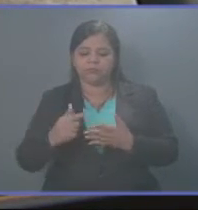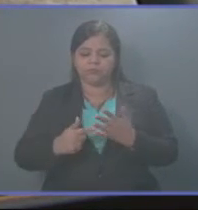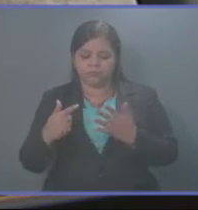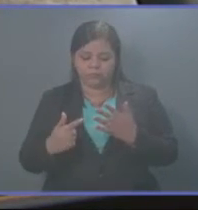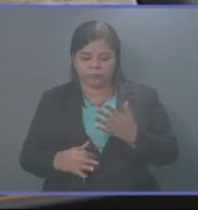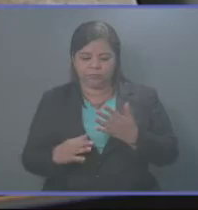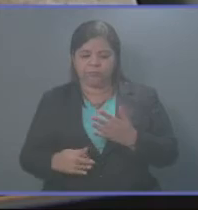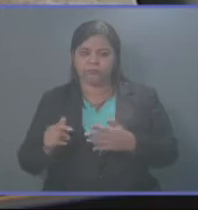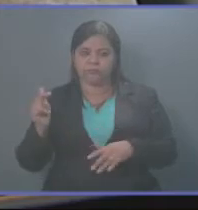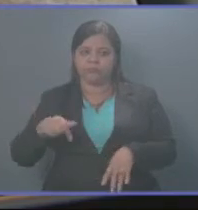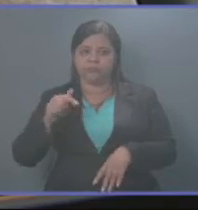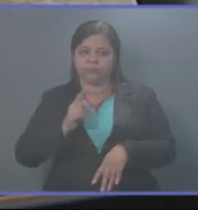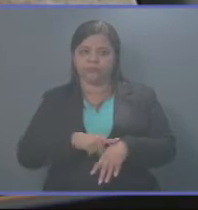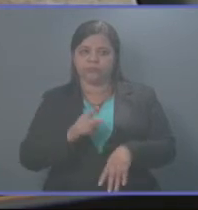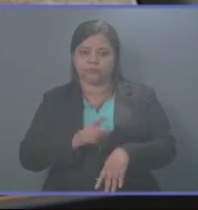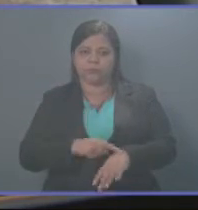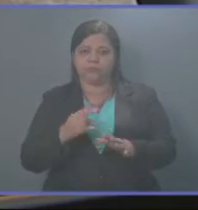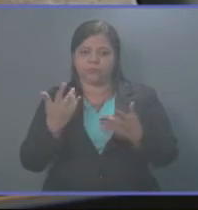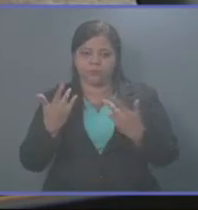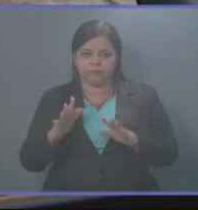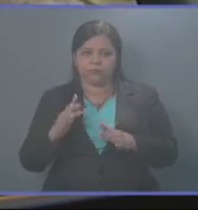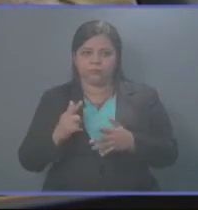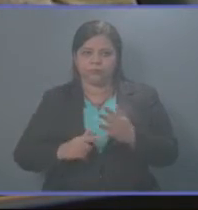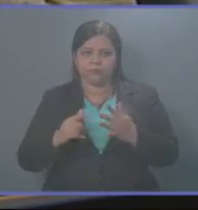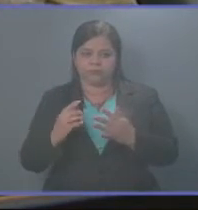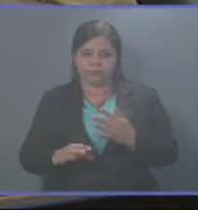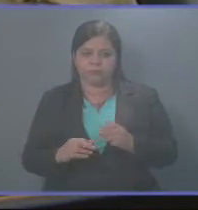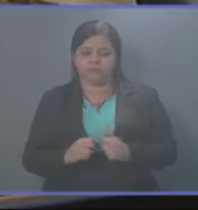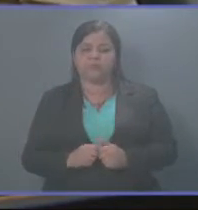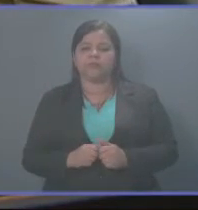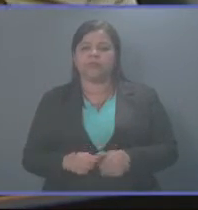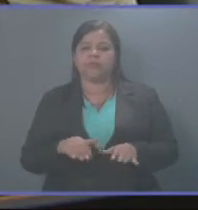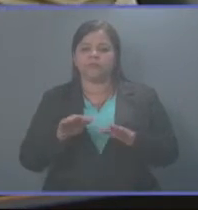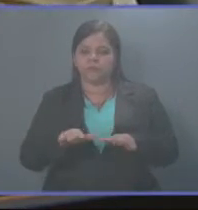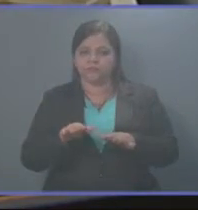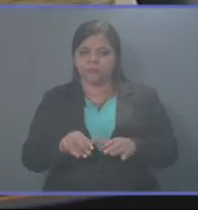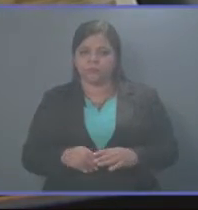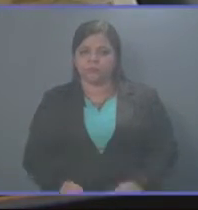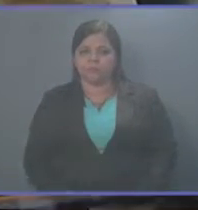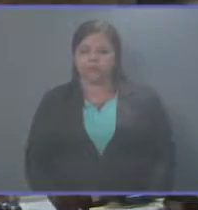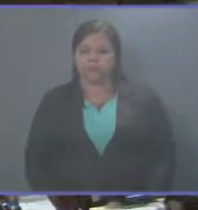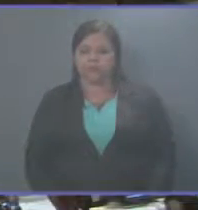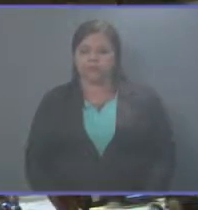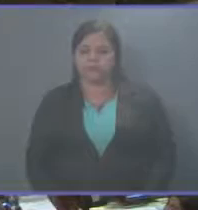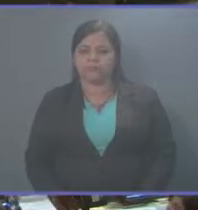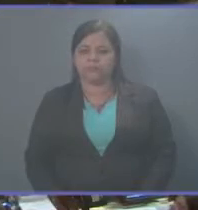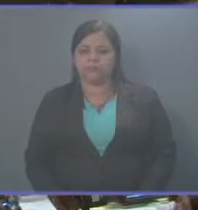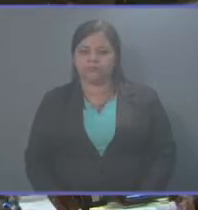partir de este día se convierte en ley de la República. Muchas gracias, presidente.